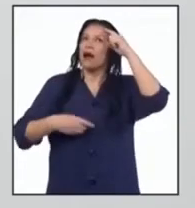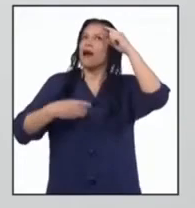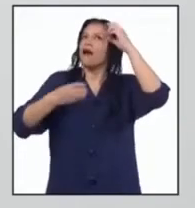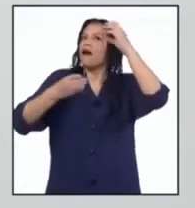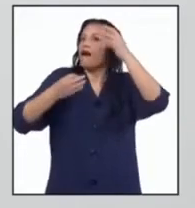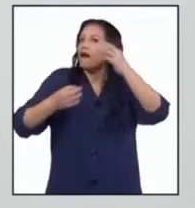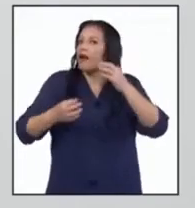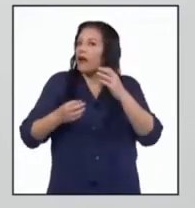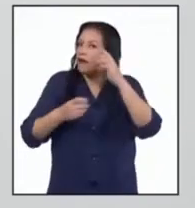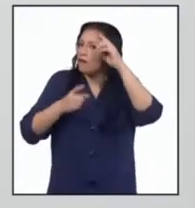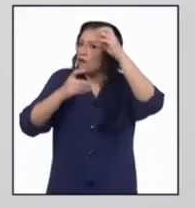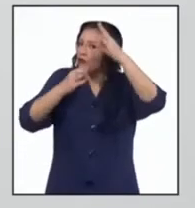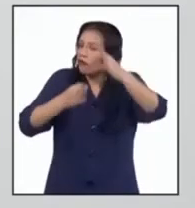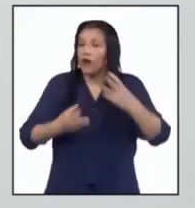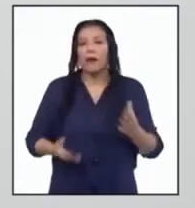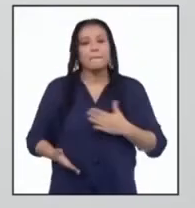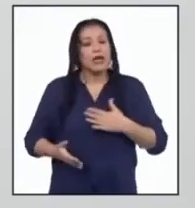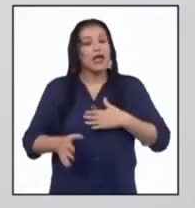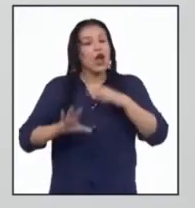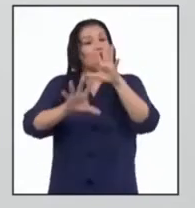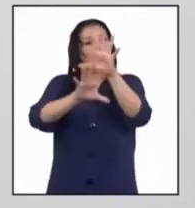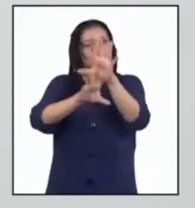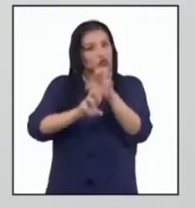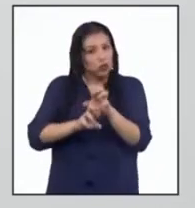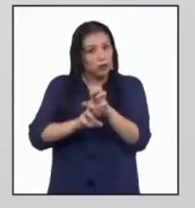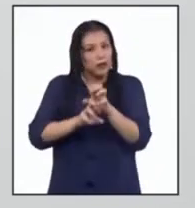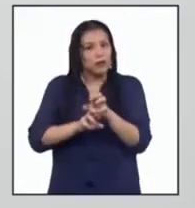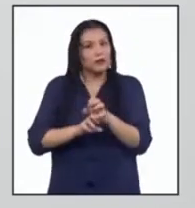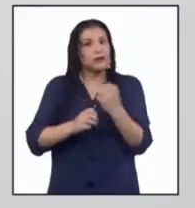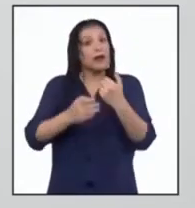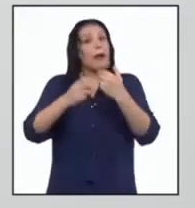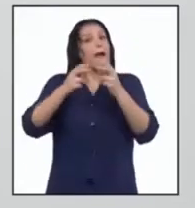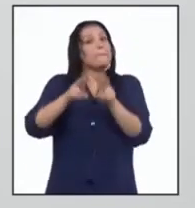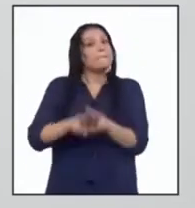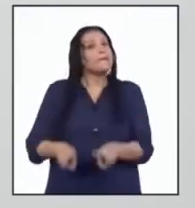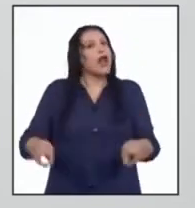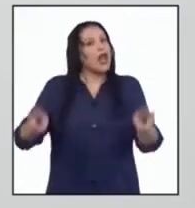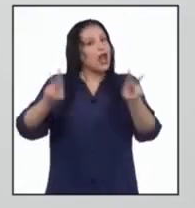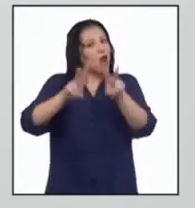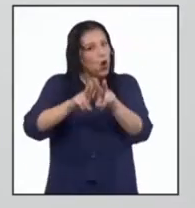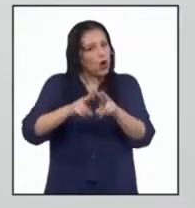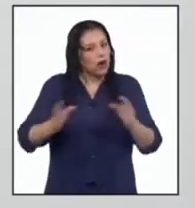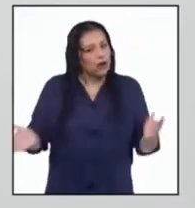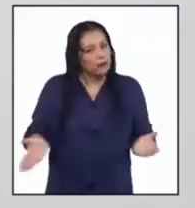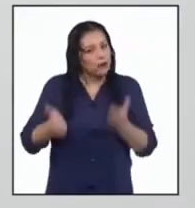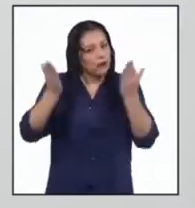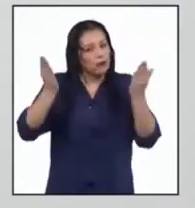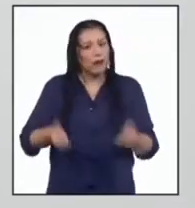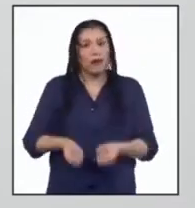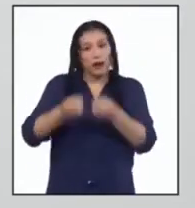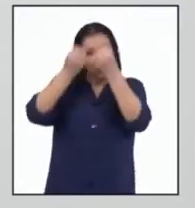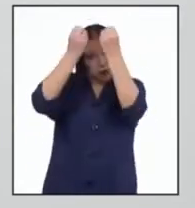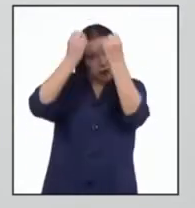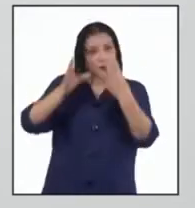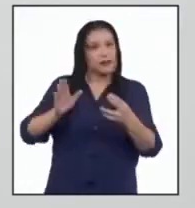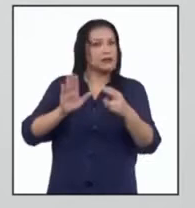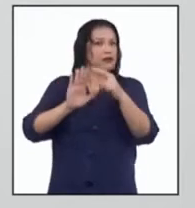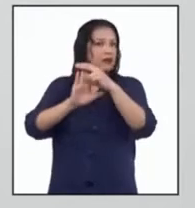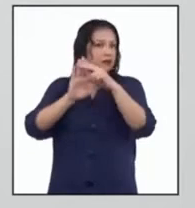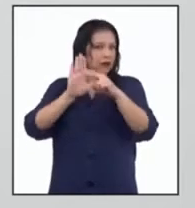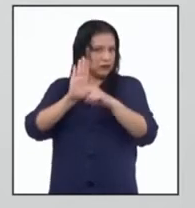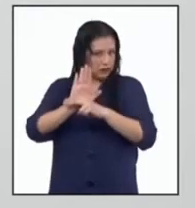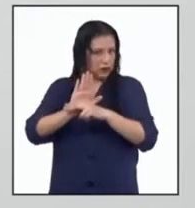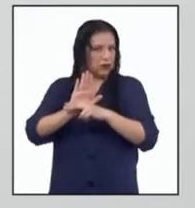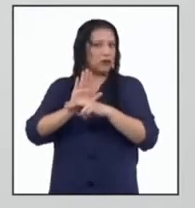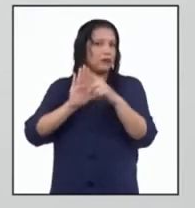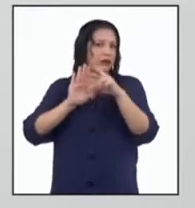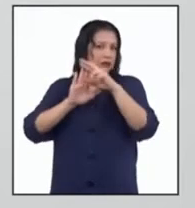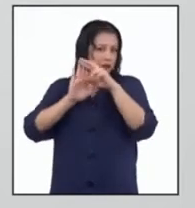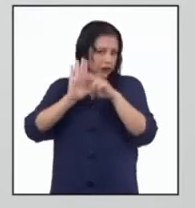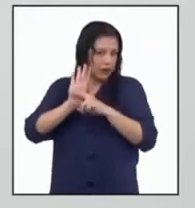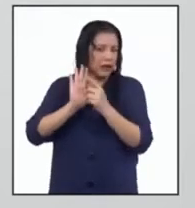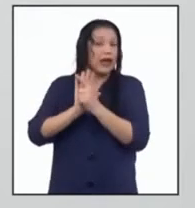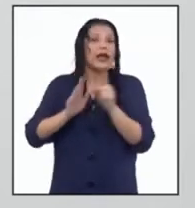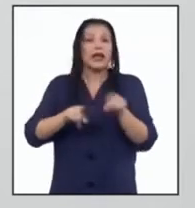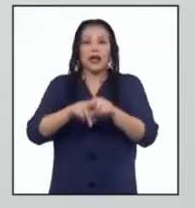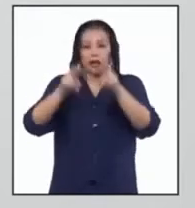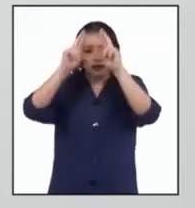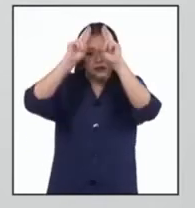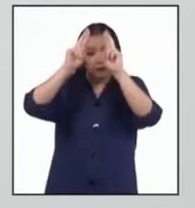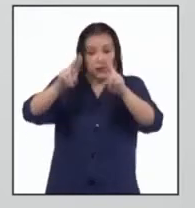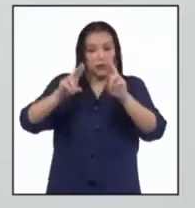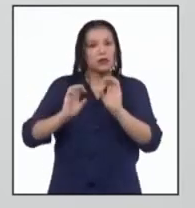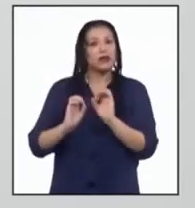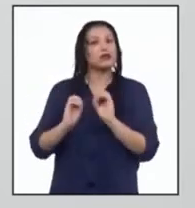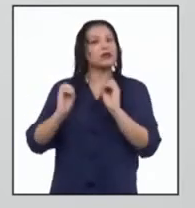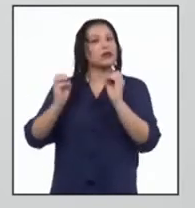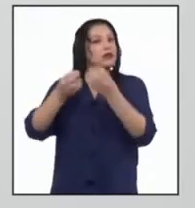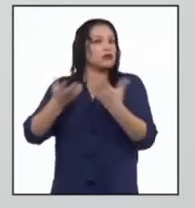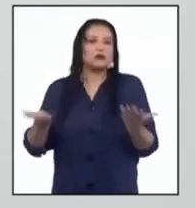nuestras costumbres valoran y promueven el cumplimiento de esas normas y el respeto de las instituciones